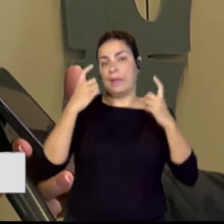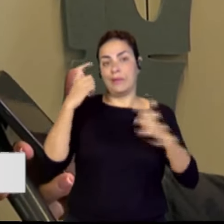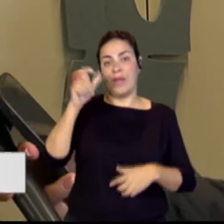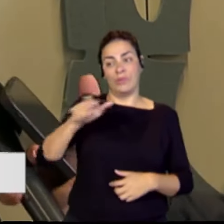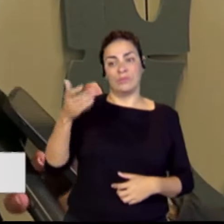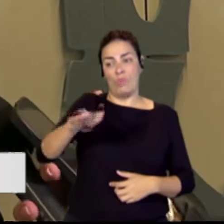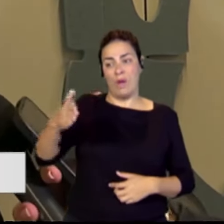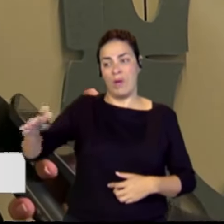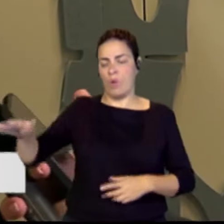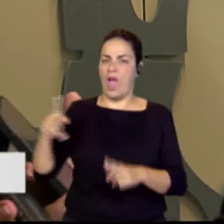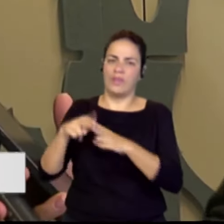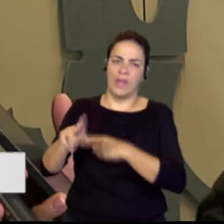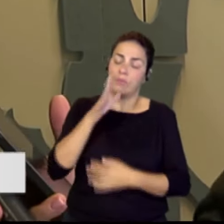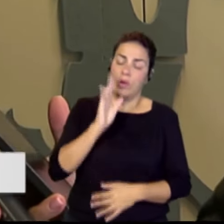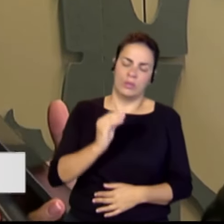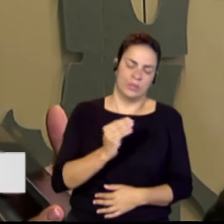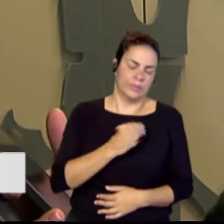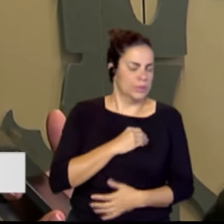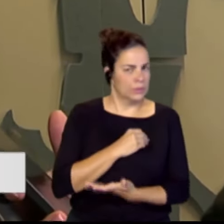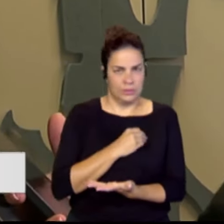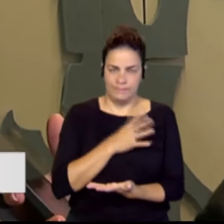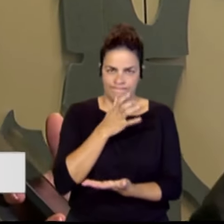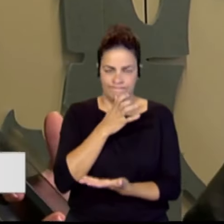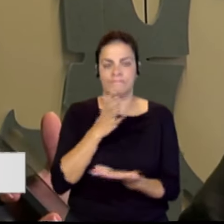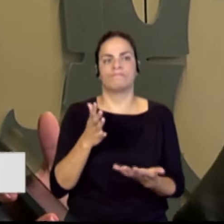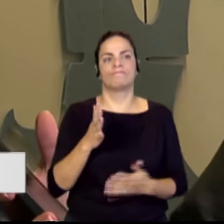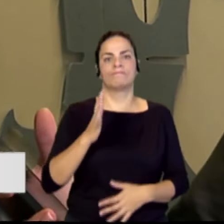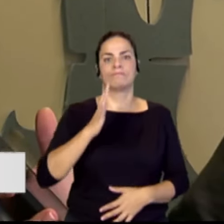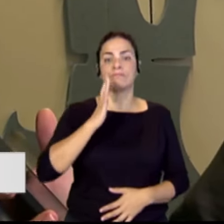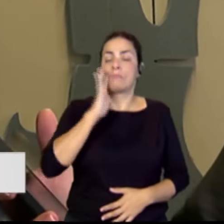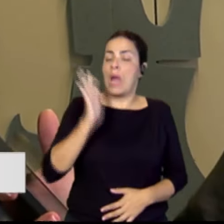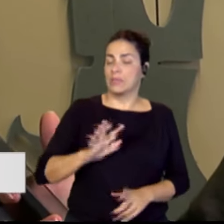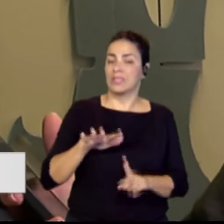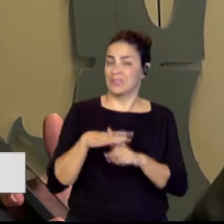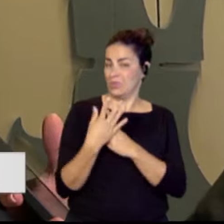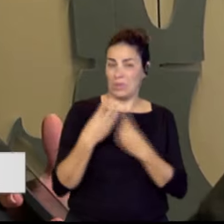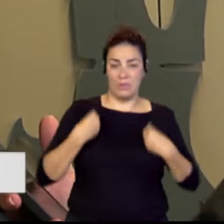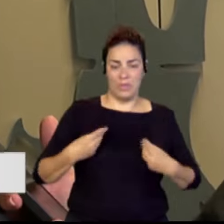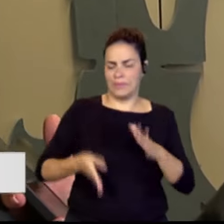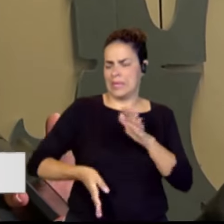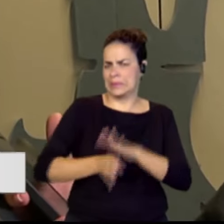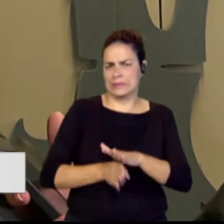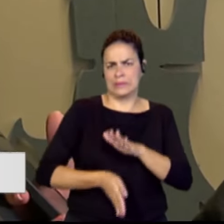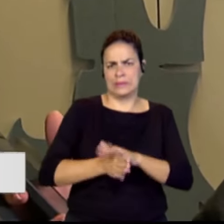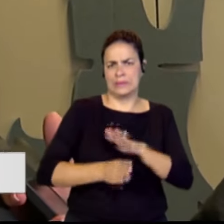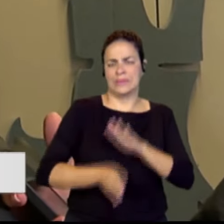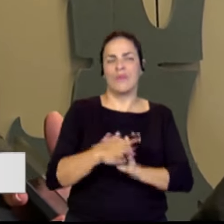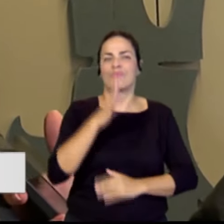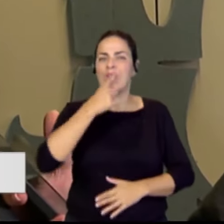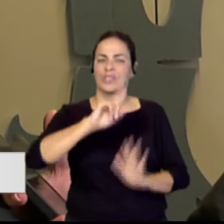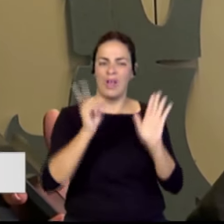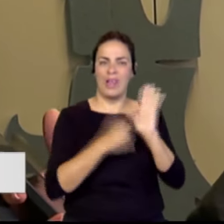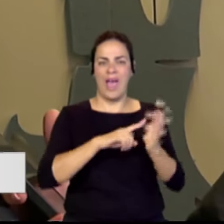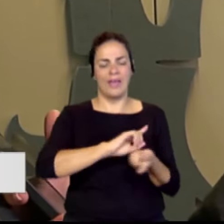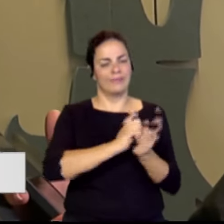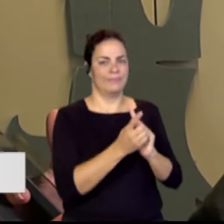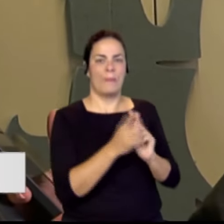que lamentar Parece que la situación Va a continuar tiempo por eso es tan importante la modificación legislativa de los menores